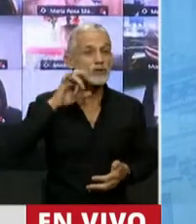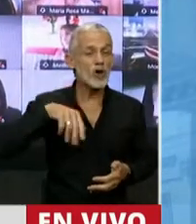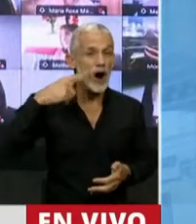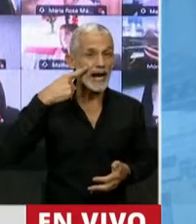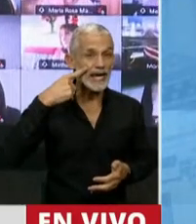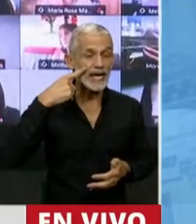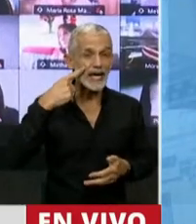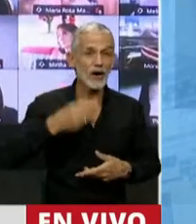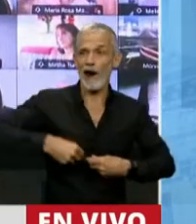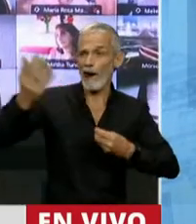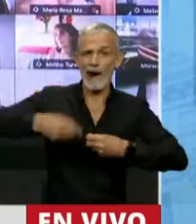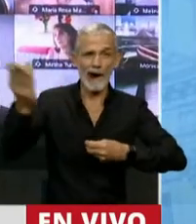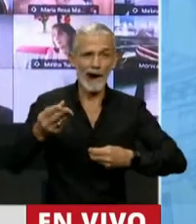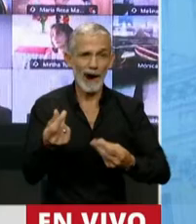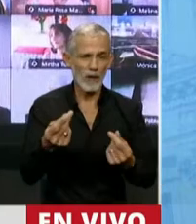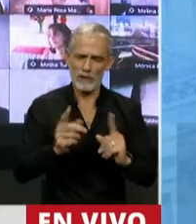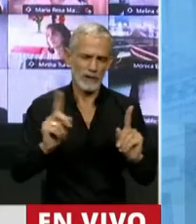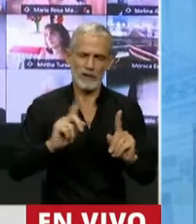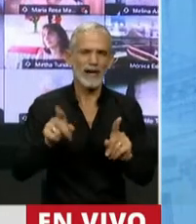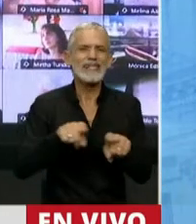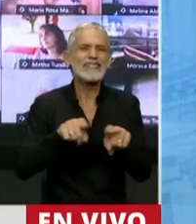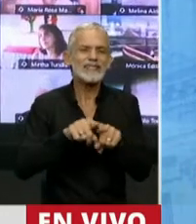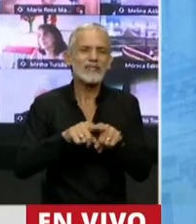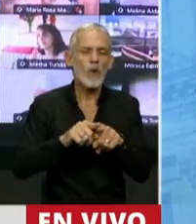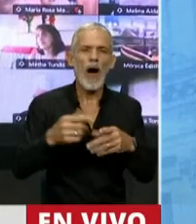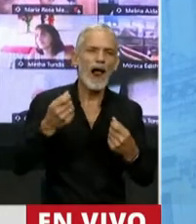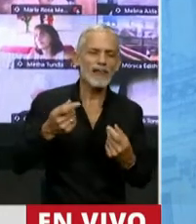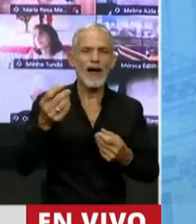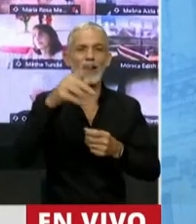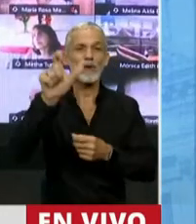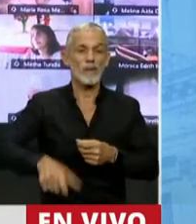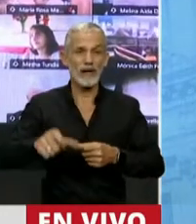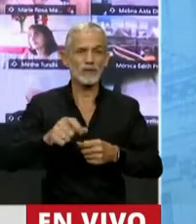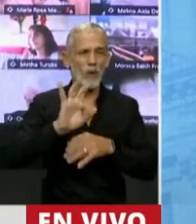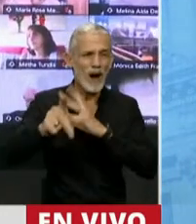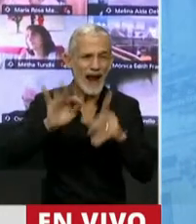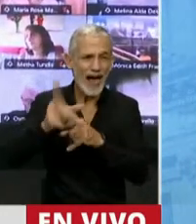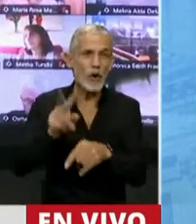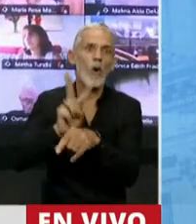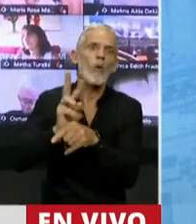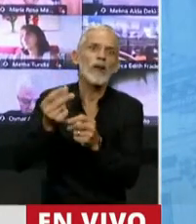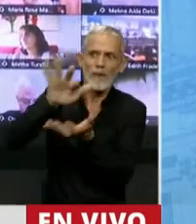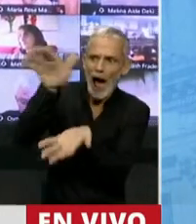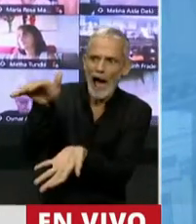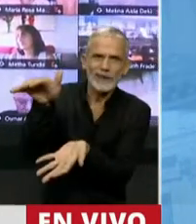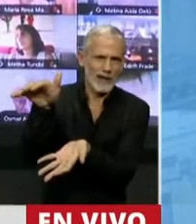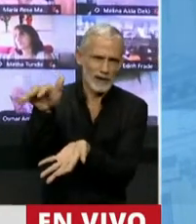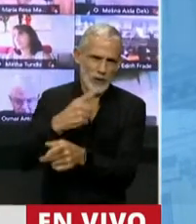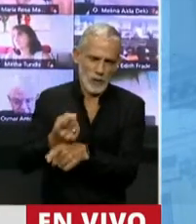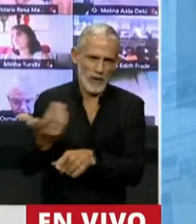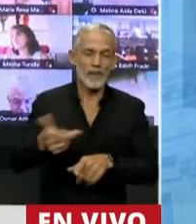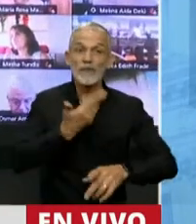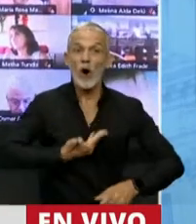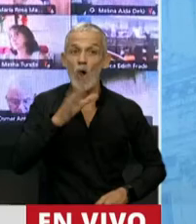rifar nuestros recursos es cómo darle al gordo valor la custodia del banco central de la república argentina hoy el contador maria